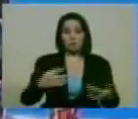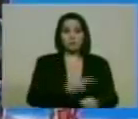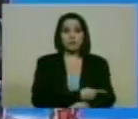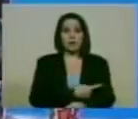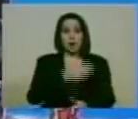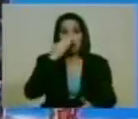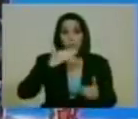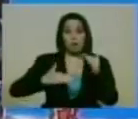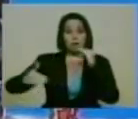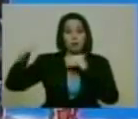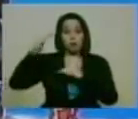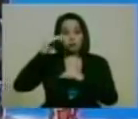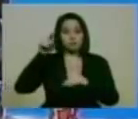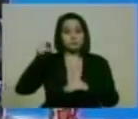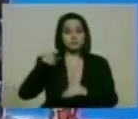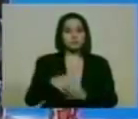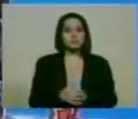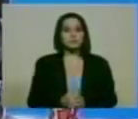el hermano mayor.